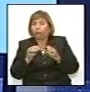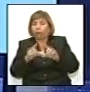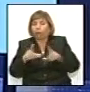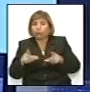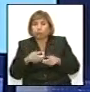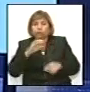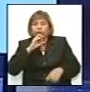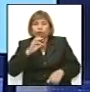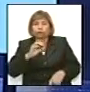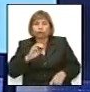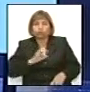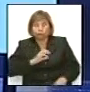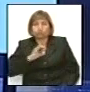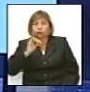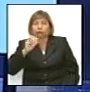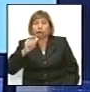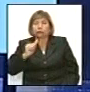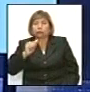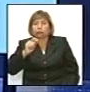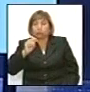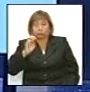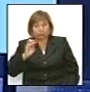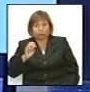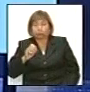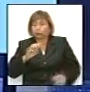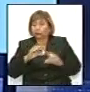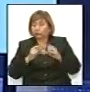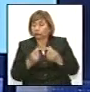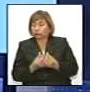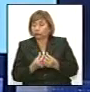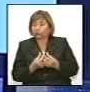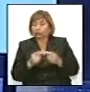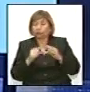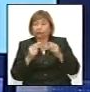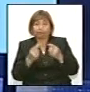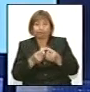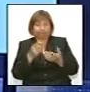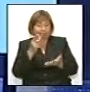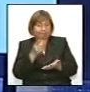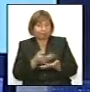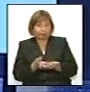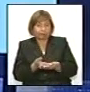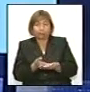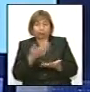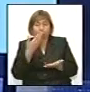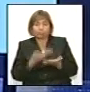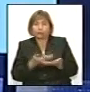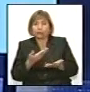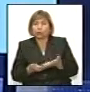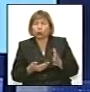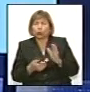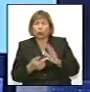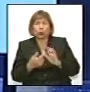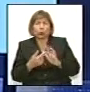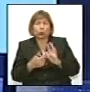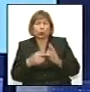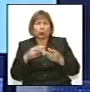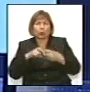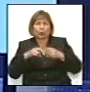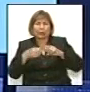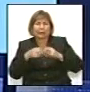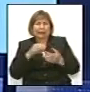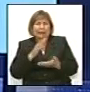en Chosica y Enate. En el lugar, los integrantes de ese grupo dictaminador constataron una serie de problemas